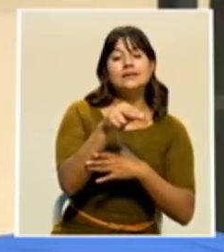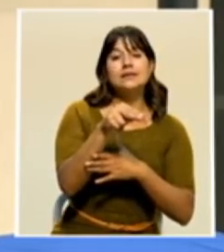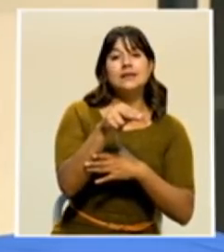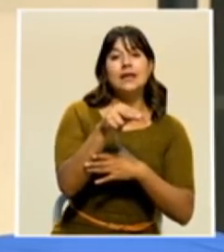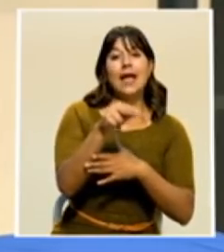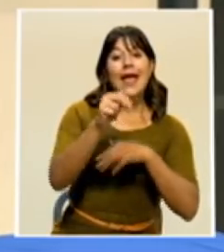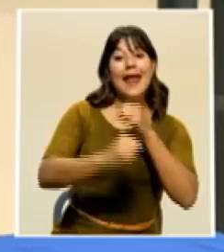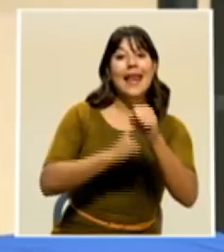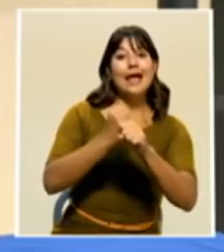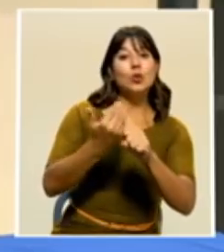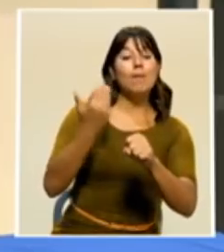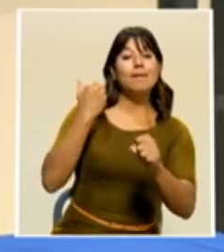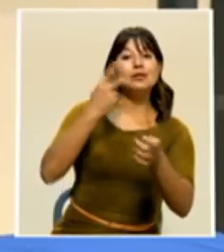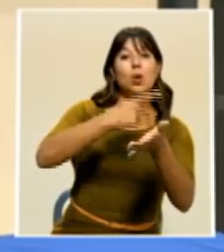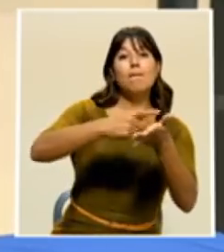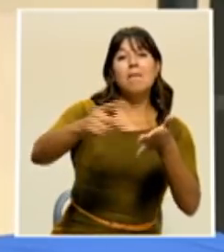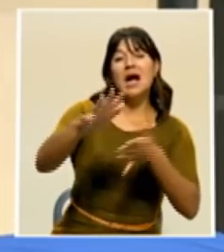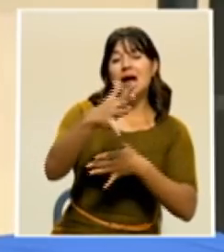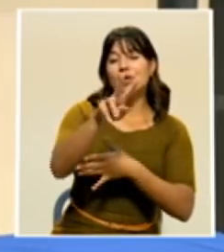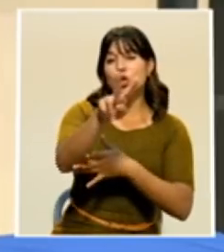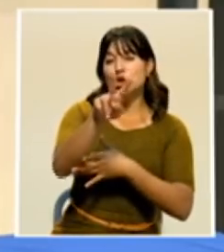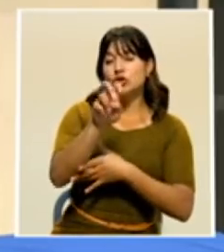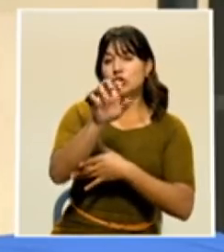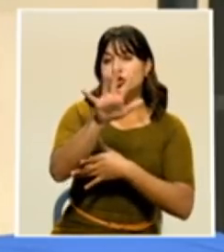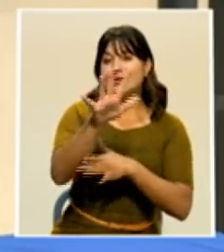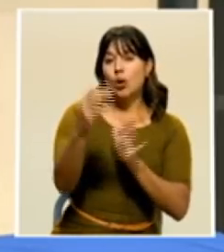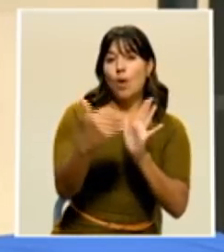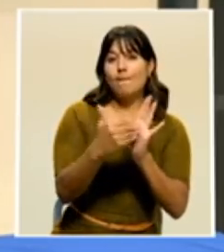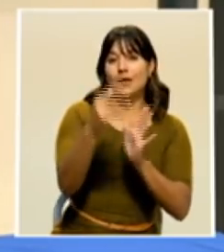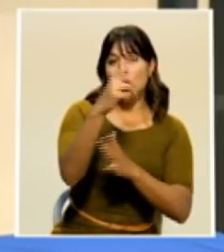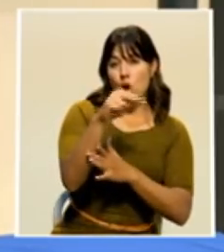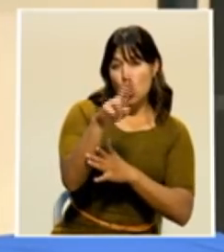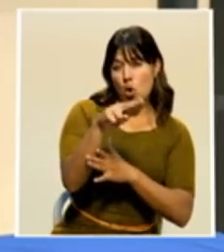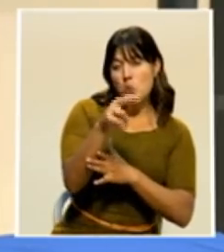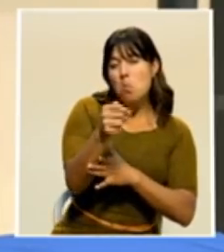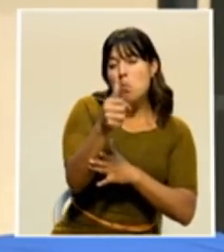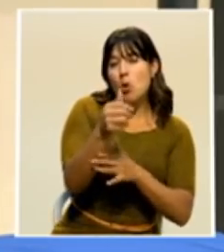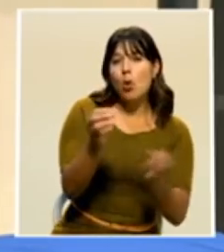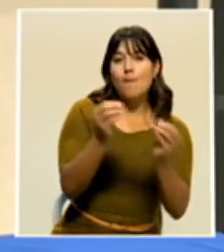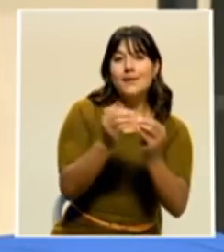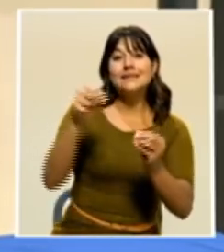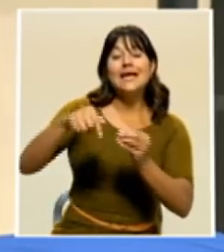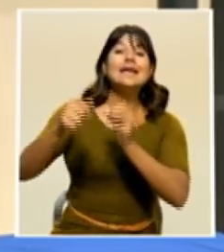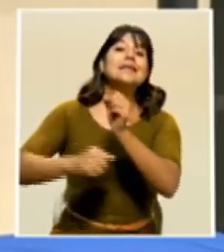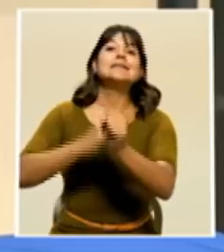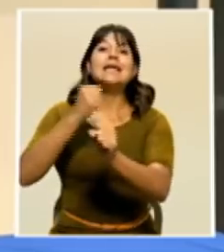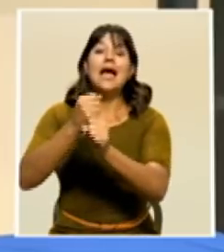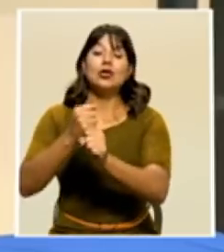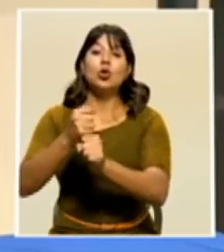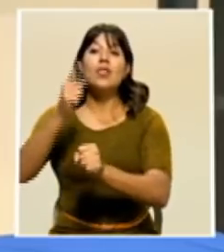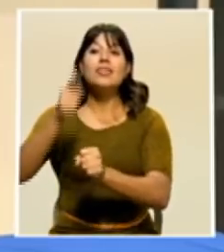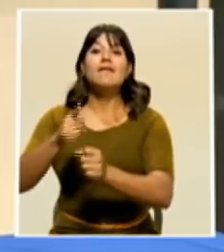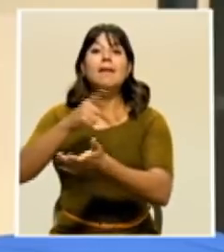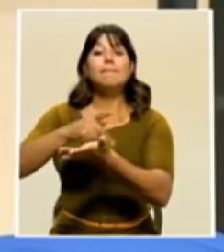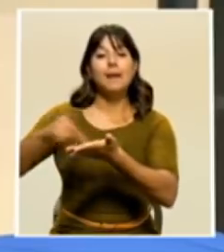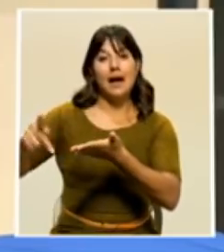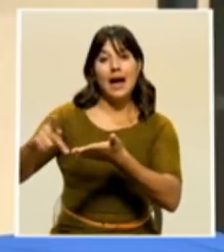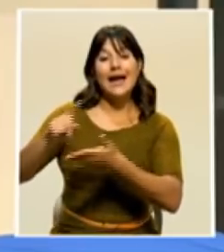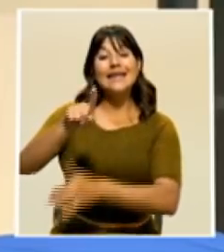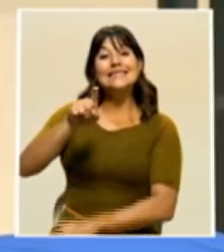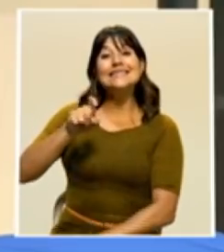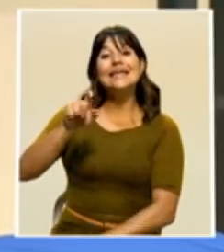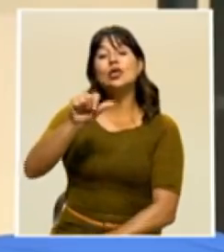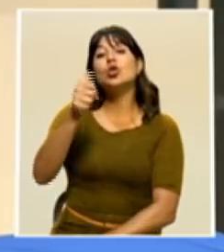el año pasado pagó cerca de 205.000 colones, poco más, y este año le correspondería pagar